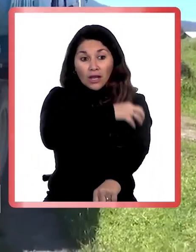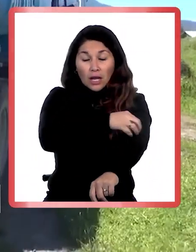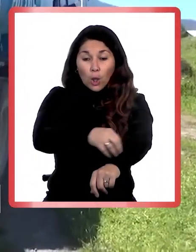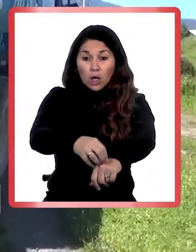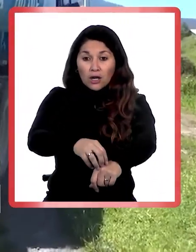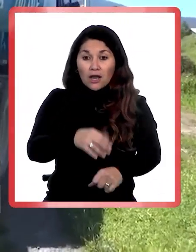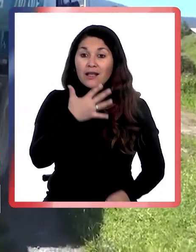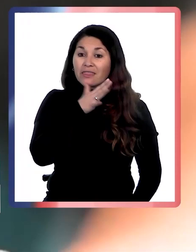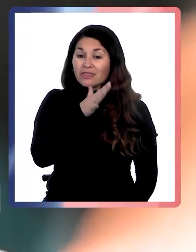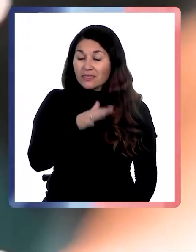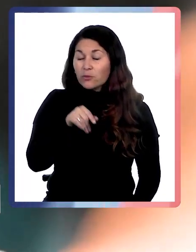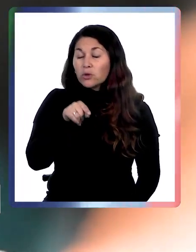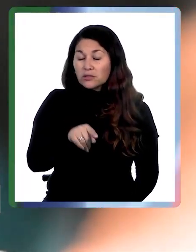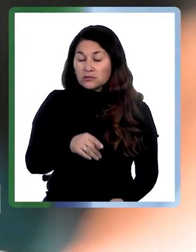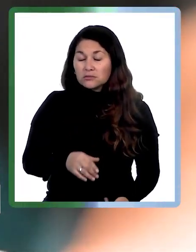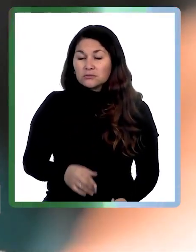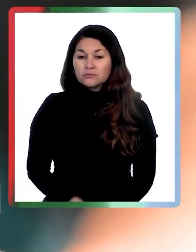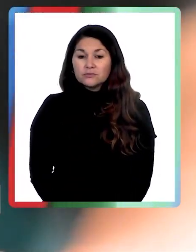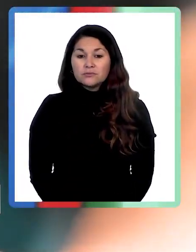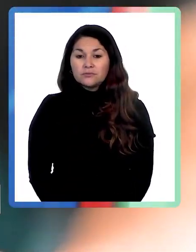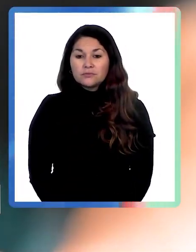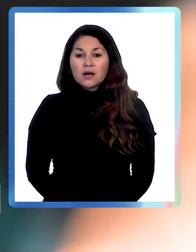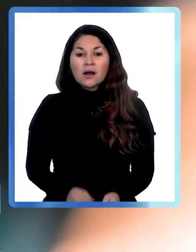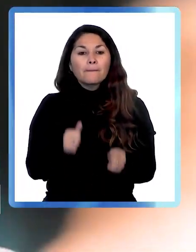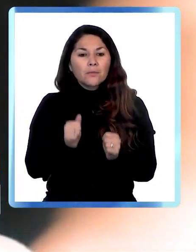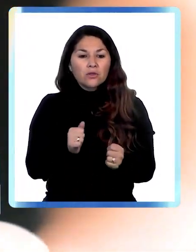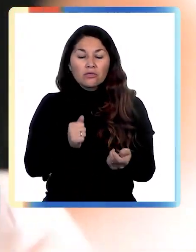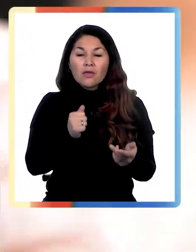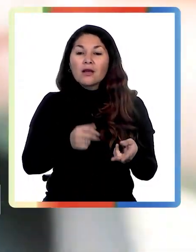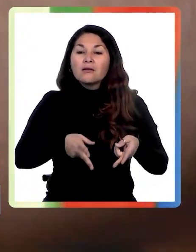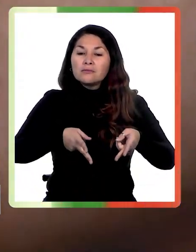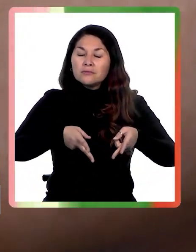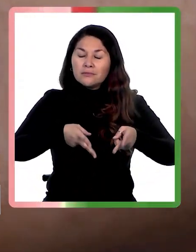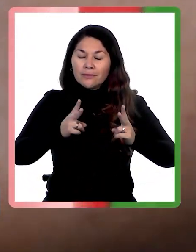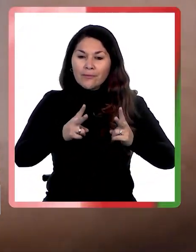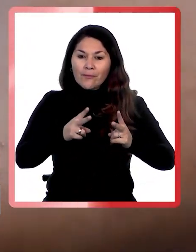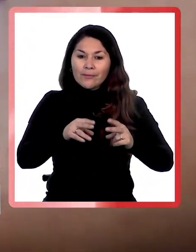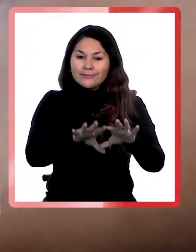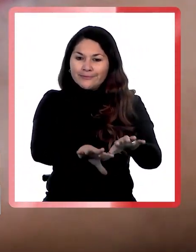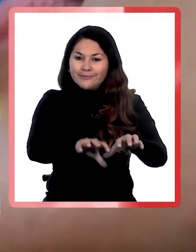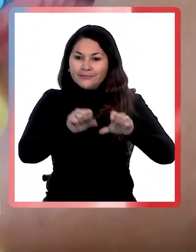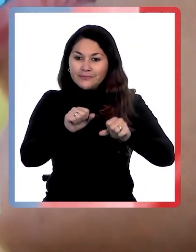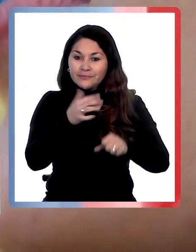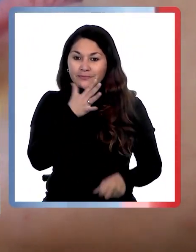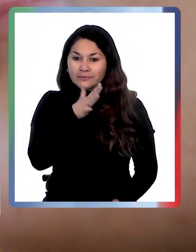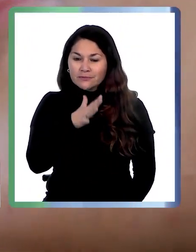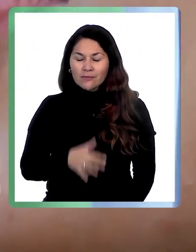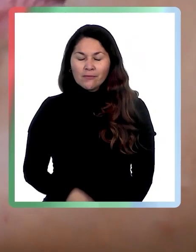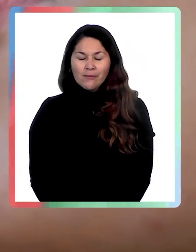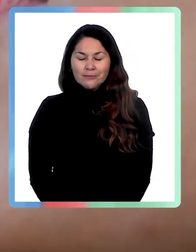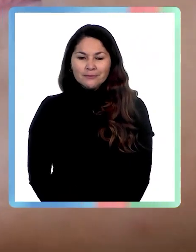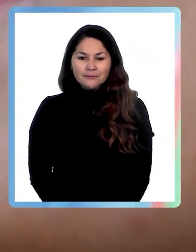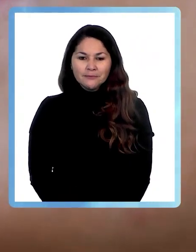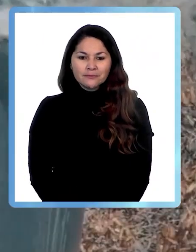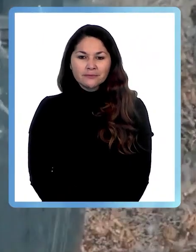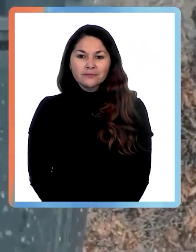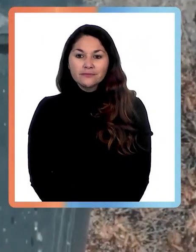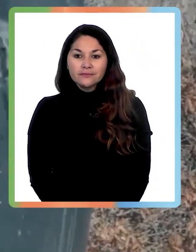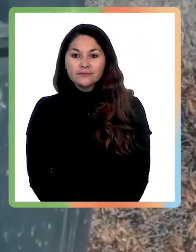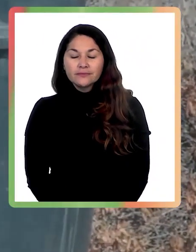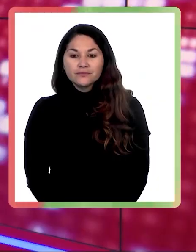para establecer criterios y delimitaciones para las autorizaciones de extracción de